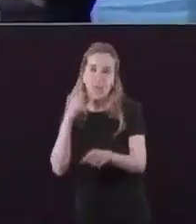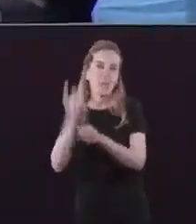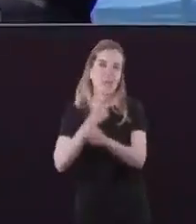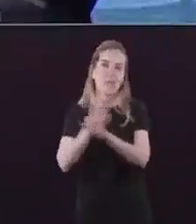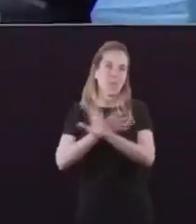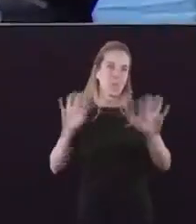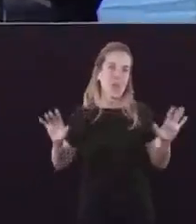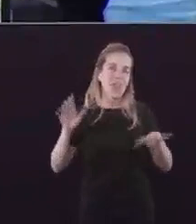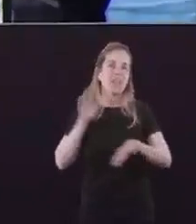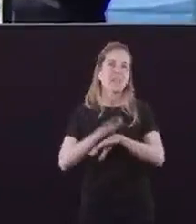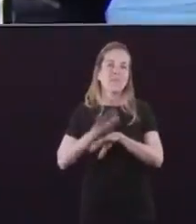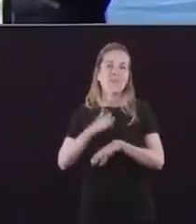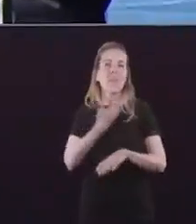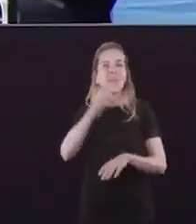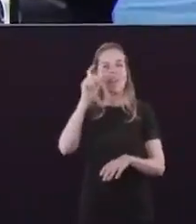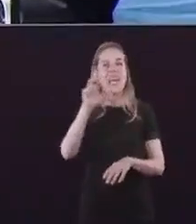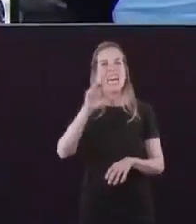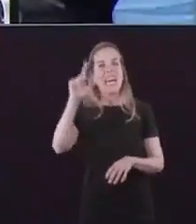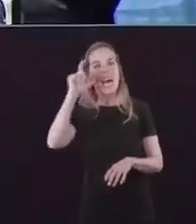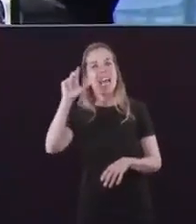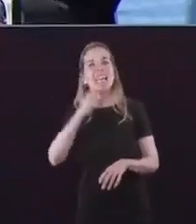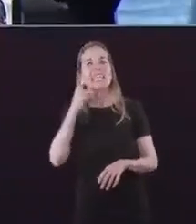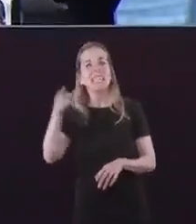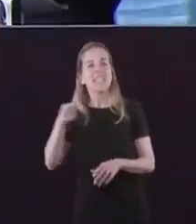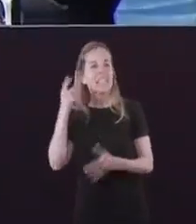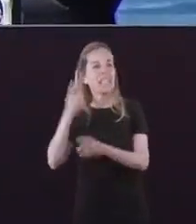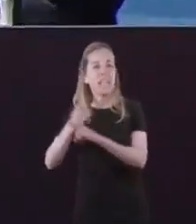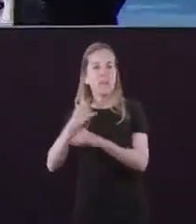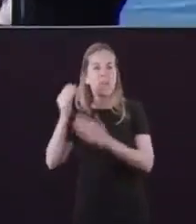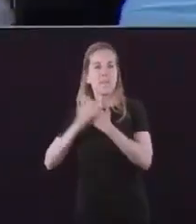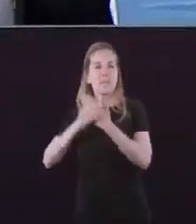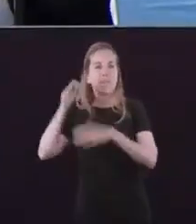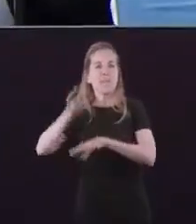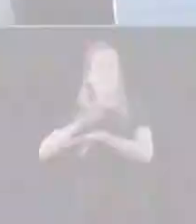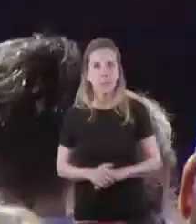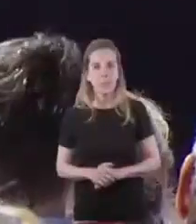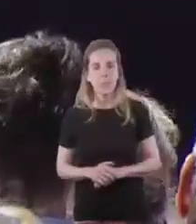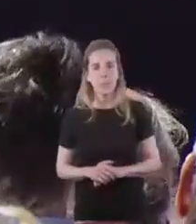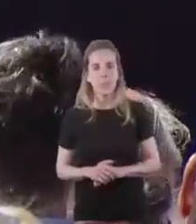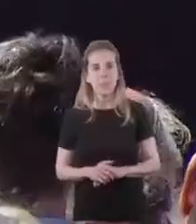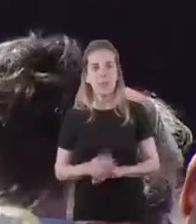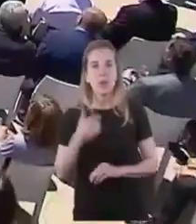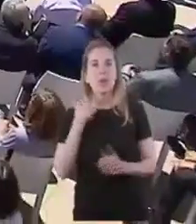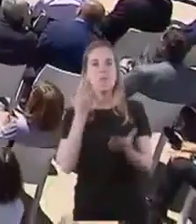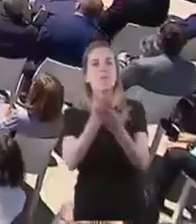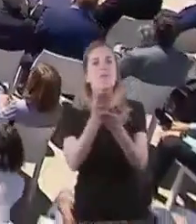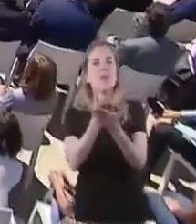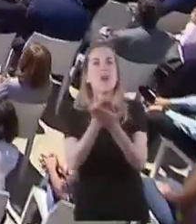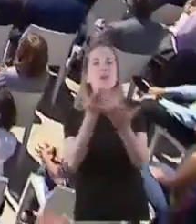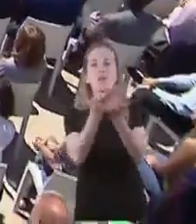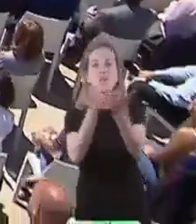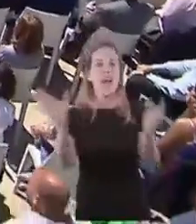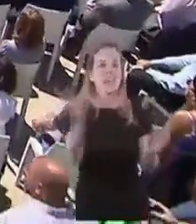compromiso que Jorge Ferraresi puso al frente de este ministerio. Yo les pido a todos y todas